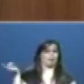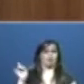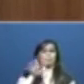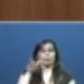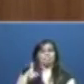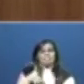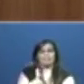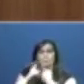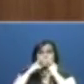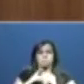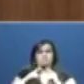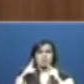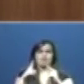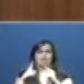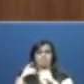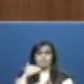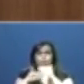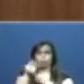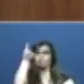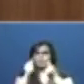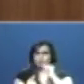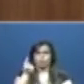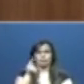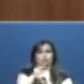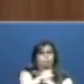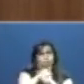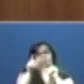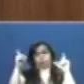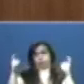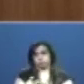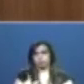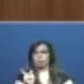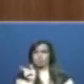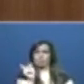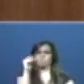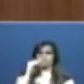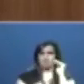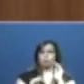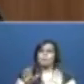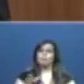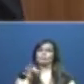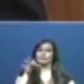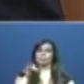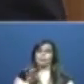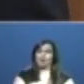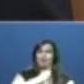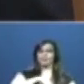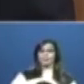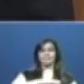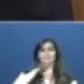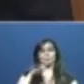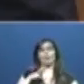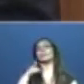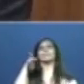reducción del futuro presupuesto de la unión pero sí fue favorable para España que va a mantenerse en el próximo periodo como